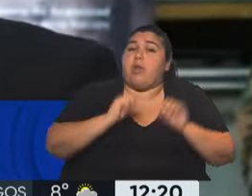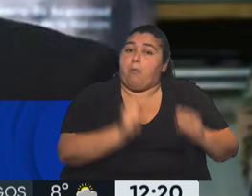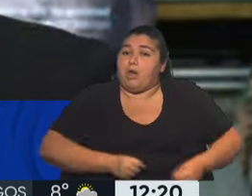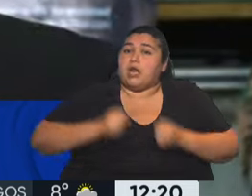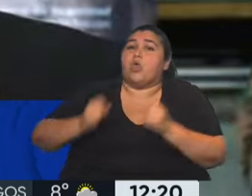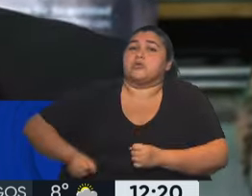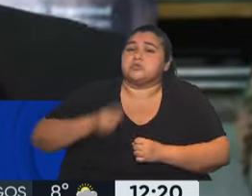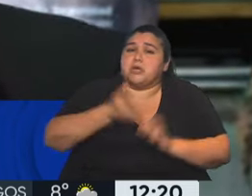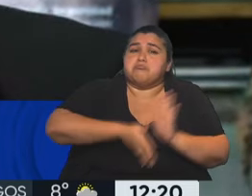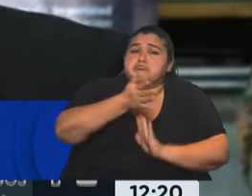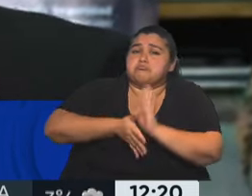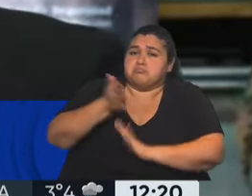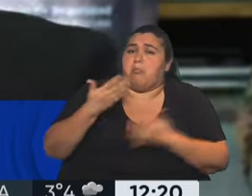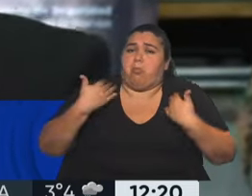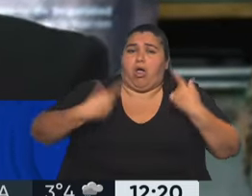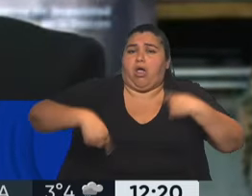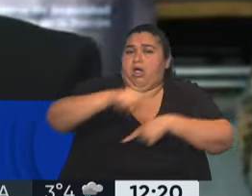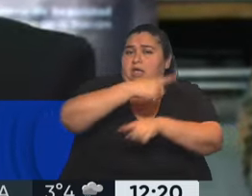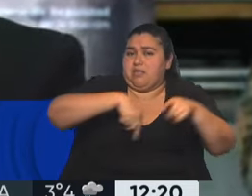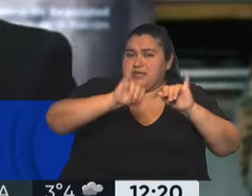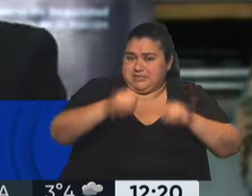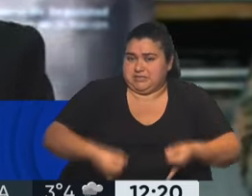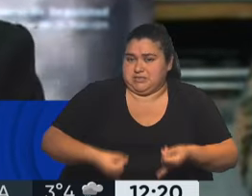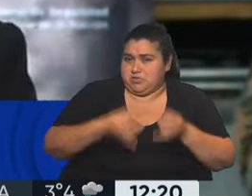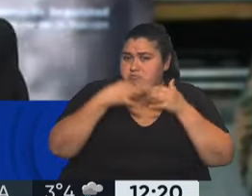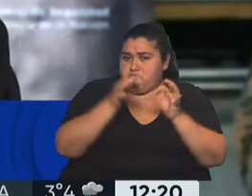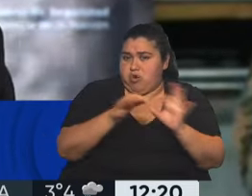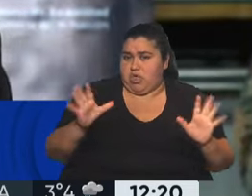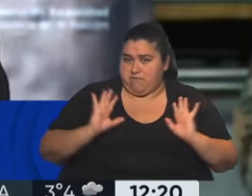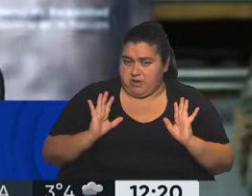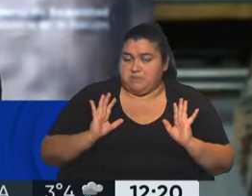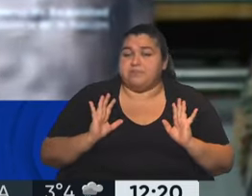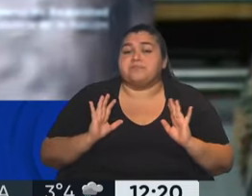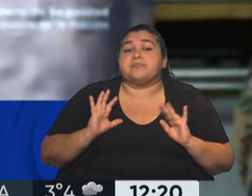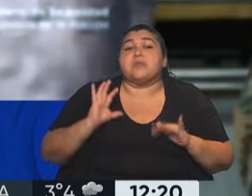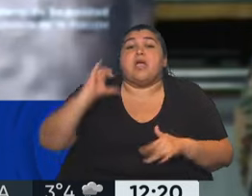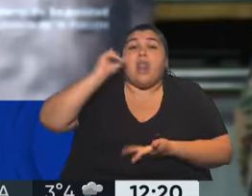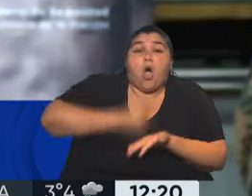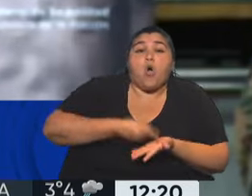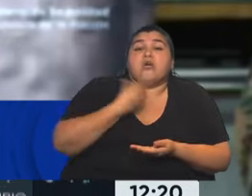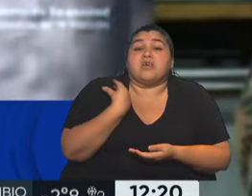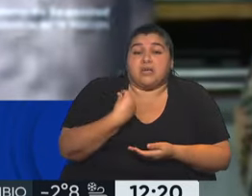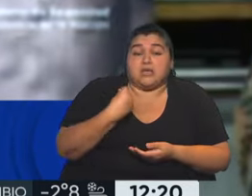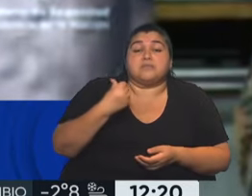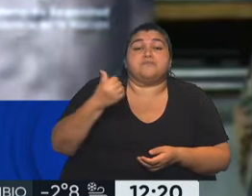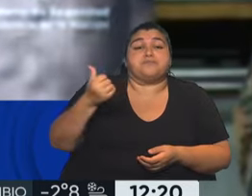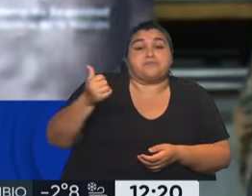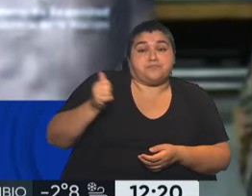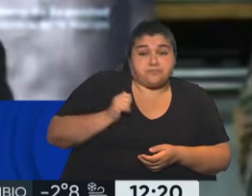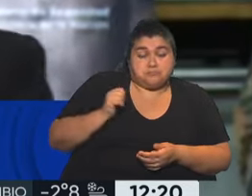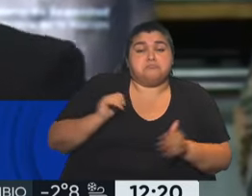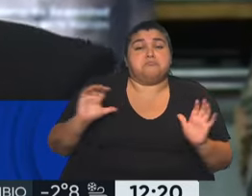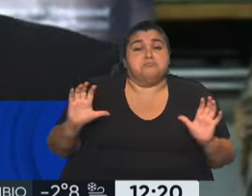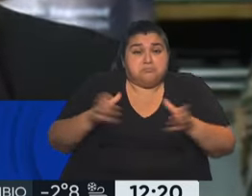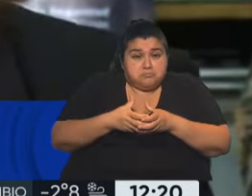puedan circular por todas las calles de Bariloche. La orden que tiene el Comando Unificado,